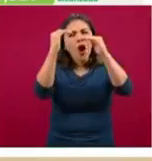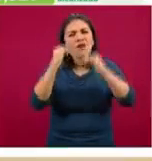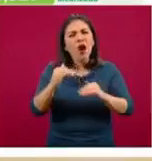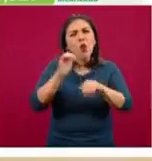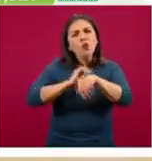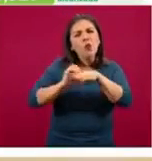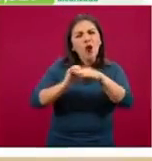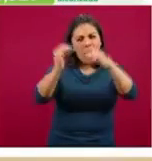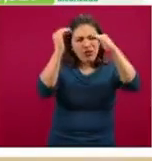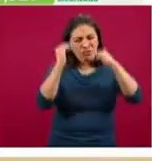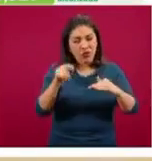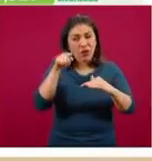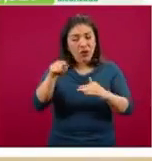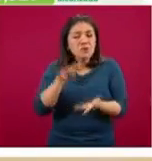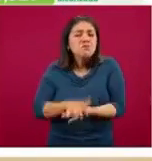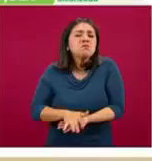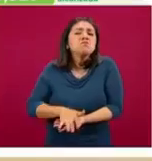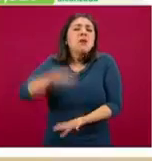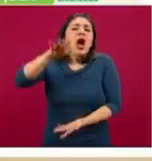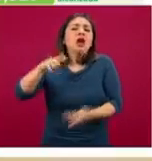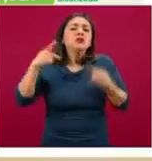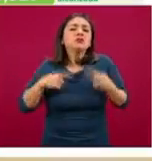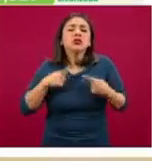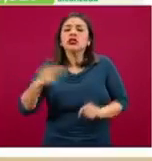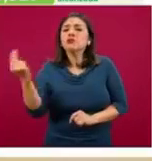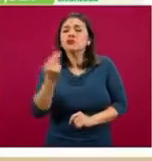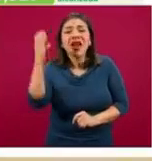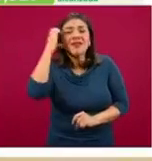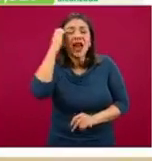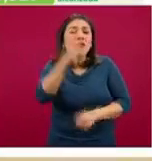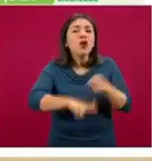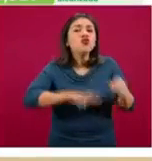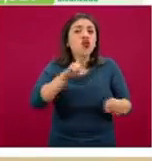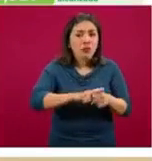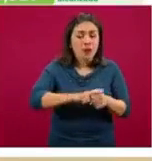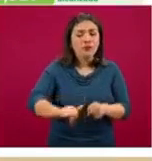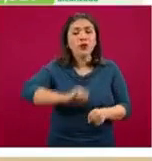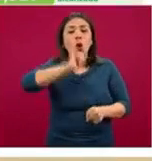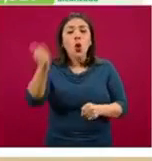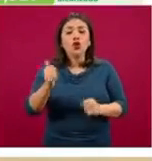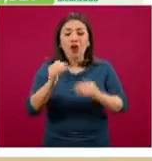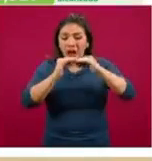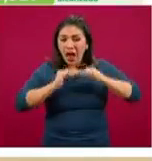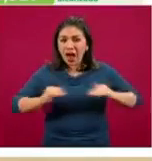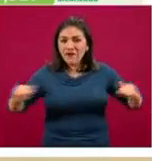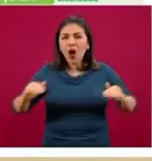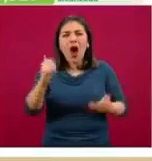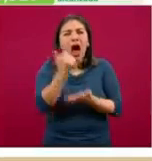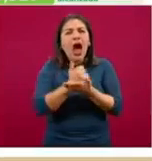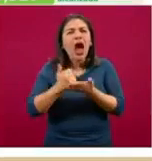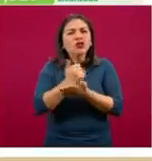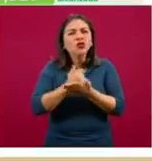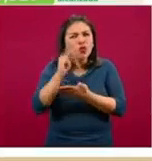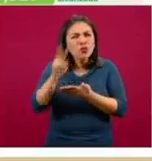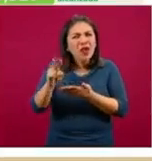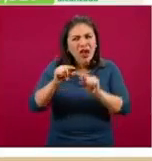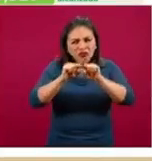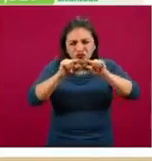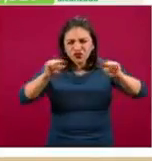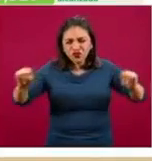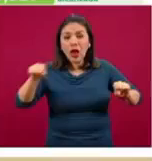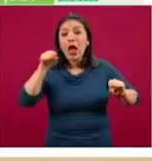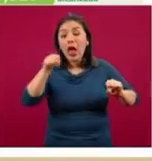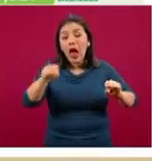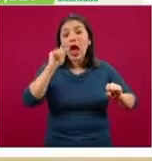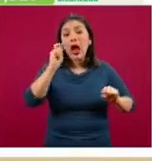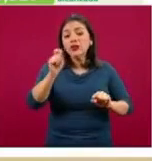lila. Son la gran mayoría camas generales, y en la línea que está en la parte inferior, que es una línea turquesa oscura, pues